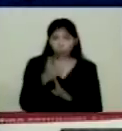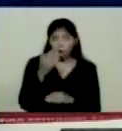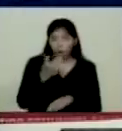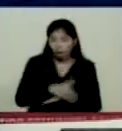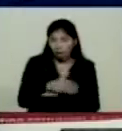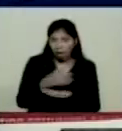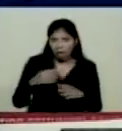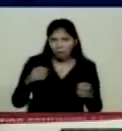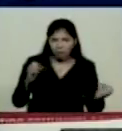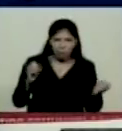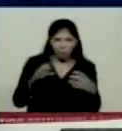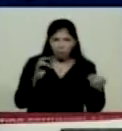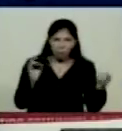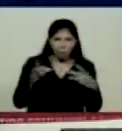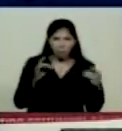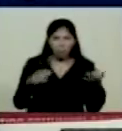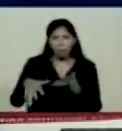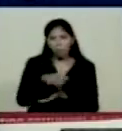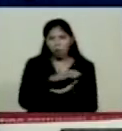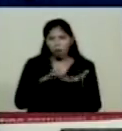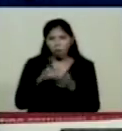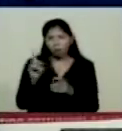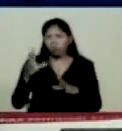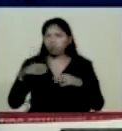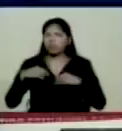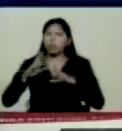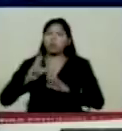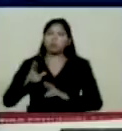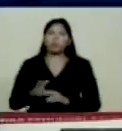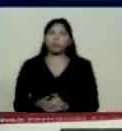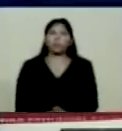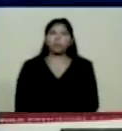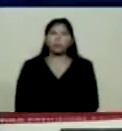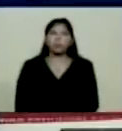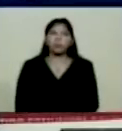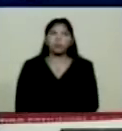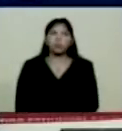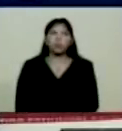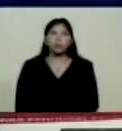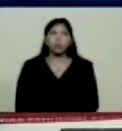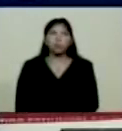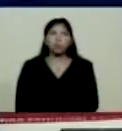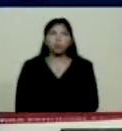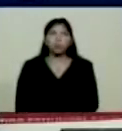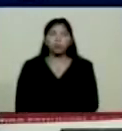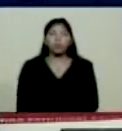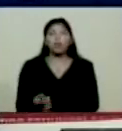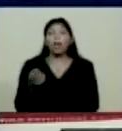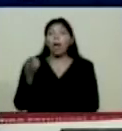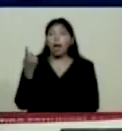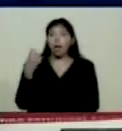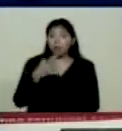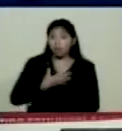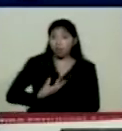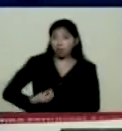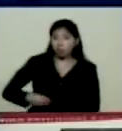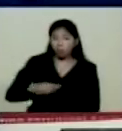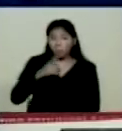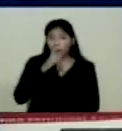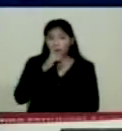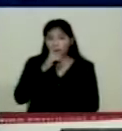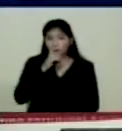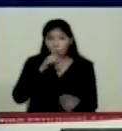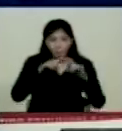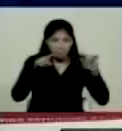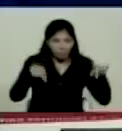resultados. Nosotros decimos, nosotros no queremos auditoría. El presidente Maduro lo pidió ayer. Verificación, voto por voto, papeleta